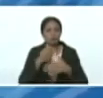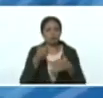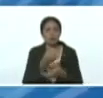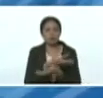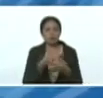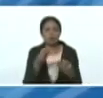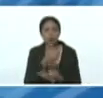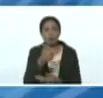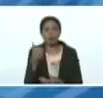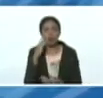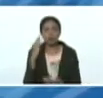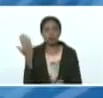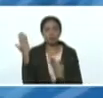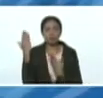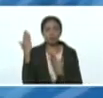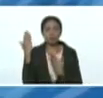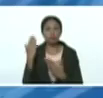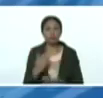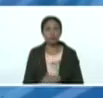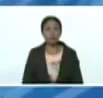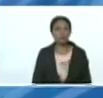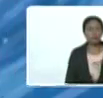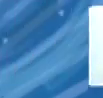y todas. Adelante, compañera gobernadora.